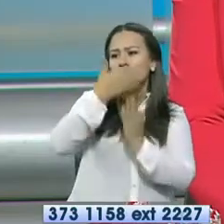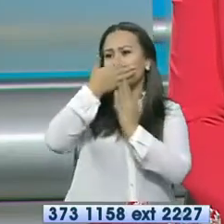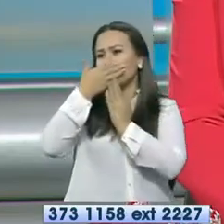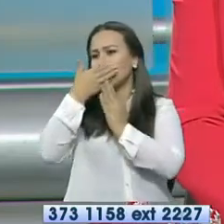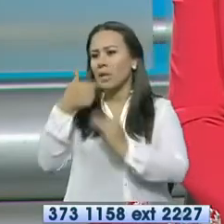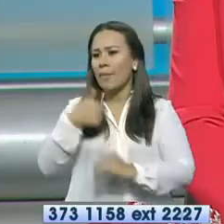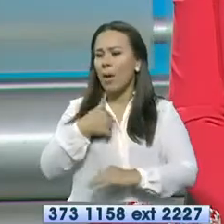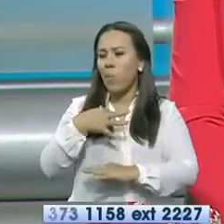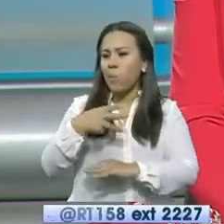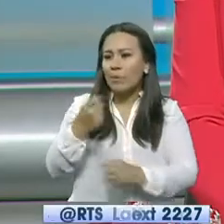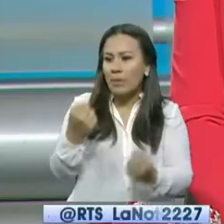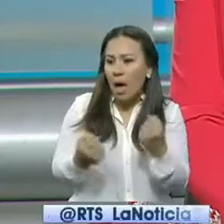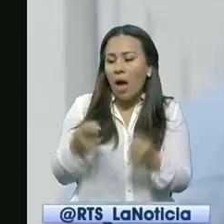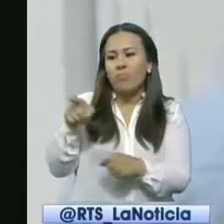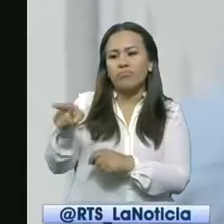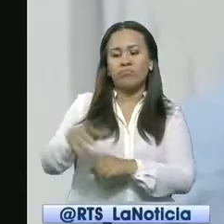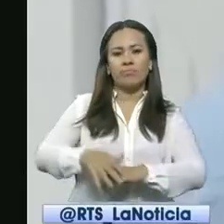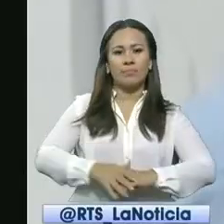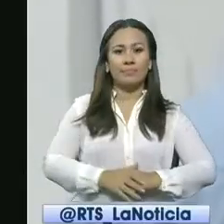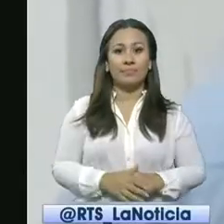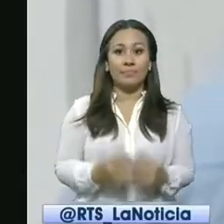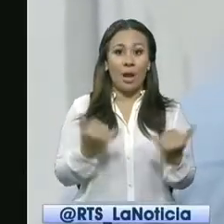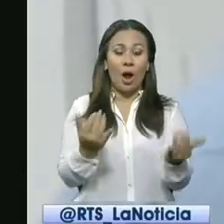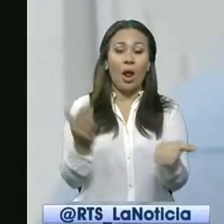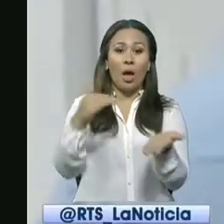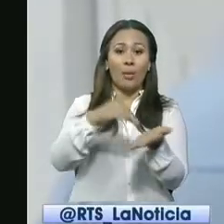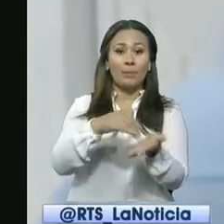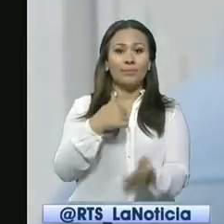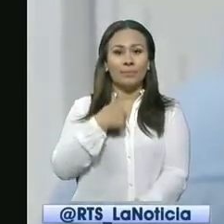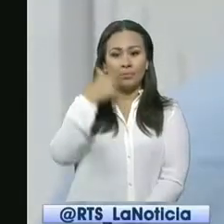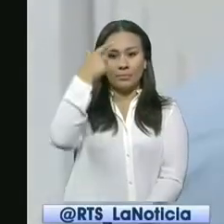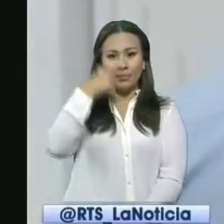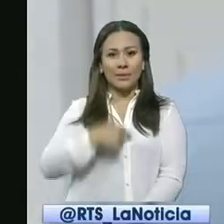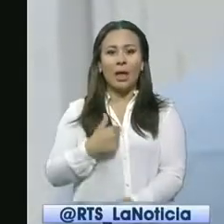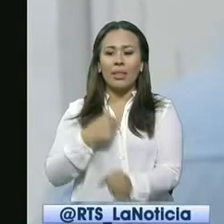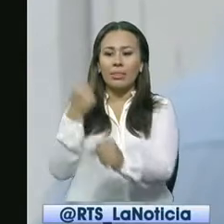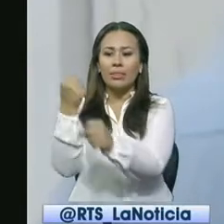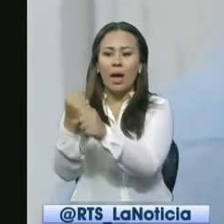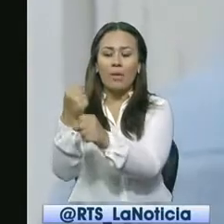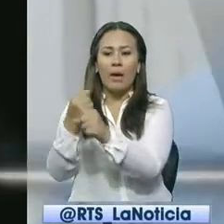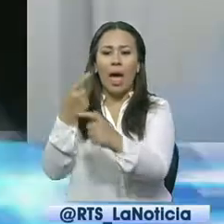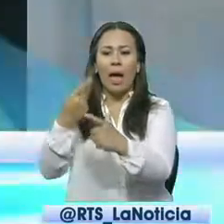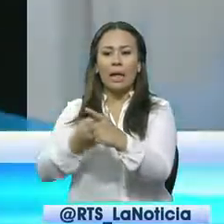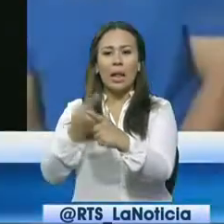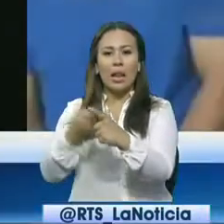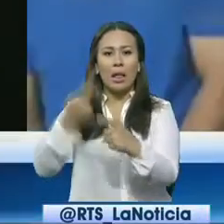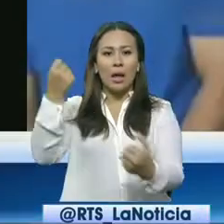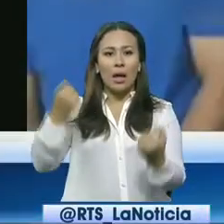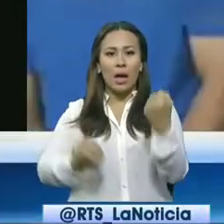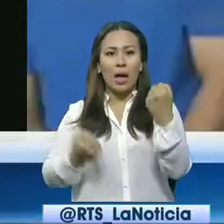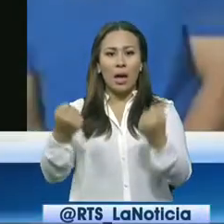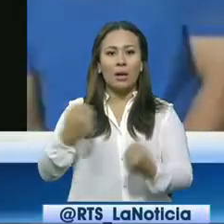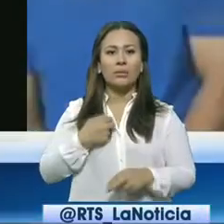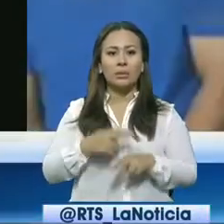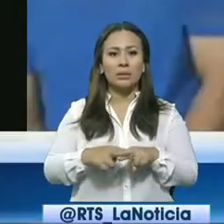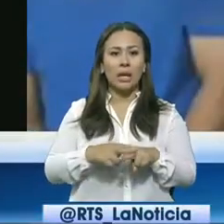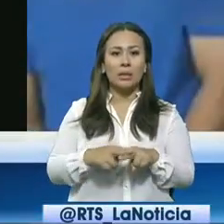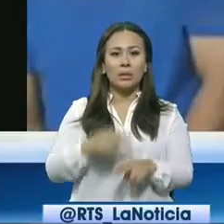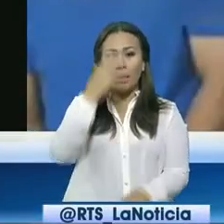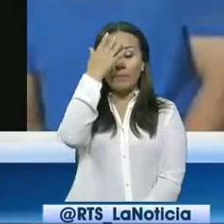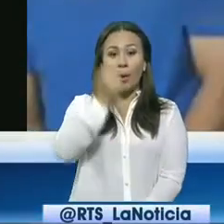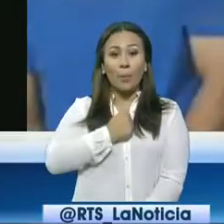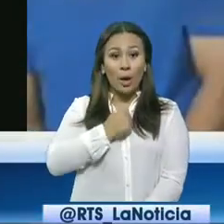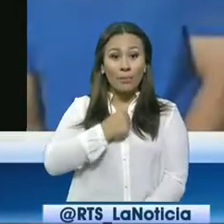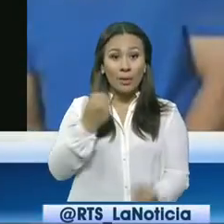automotor. Ahora trabaja en un automóvil ajeno y nos contó que dos de los cuatro sujetos que la Policía Nacional